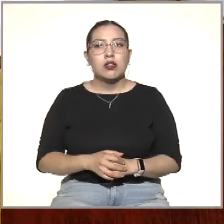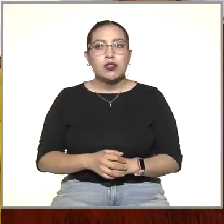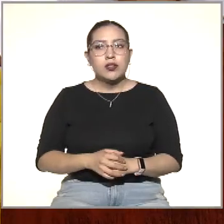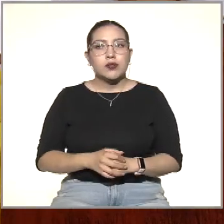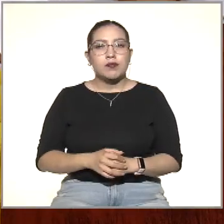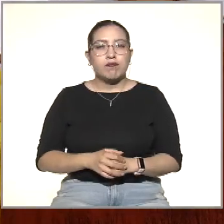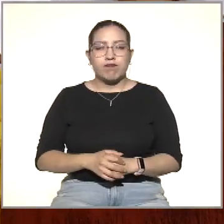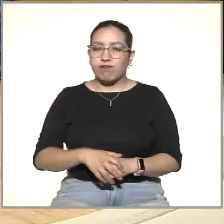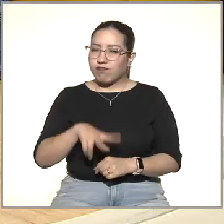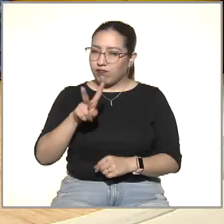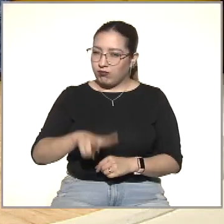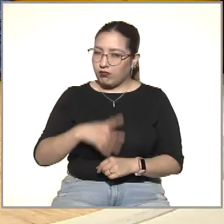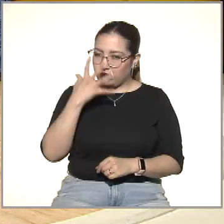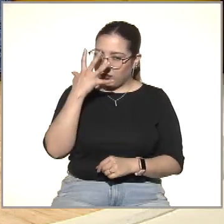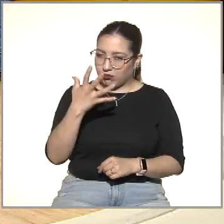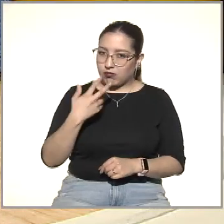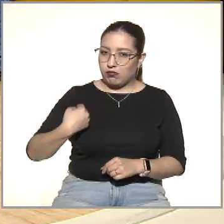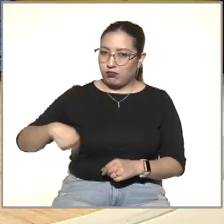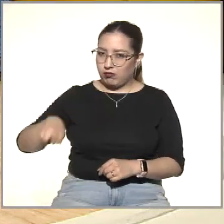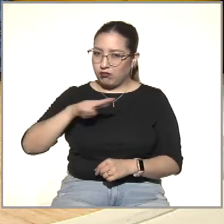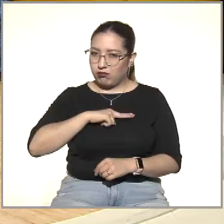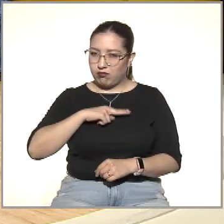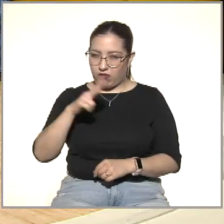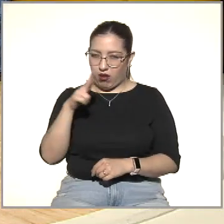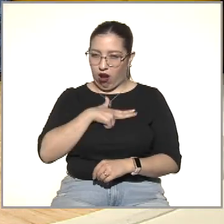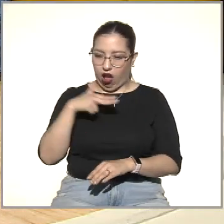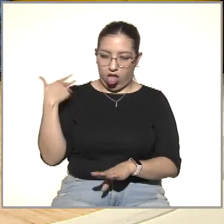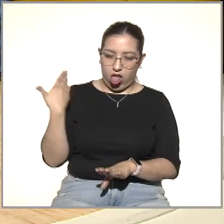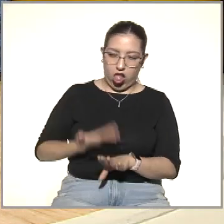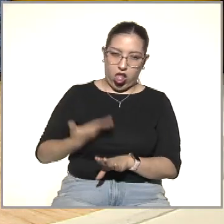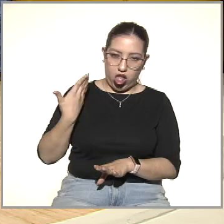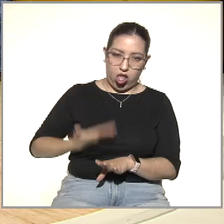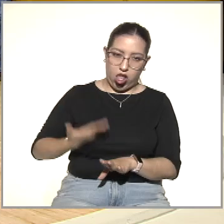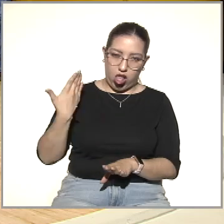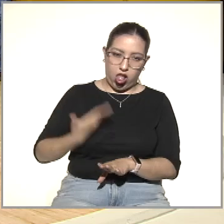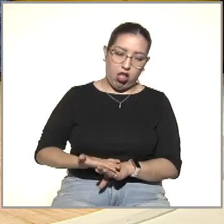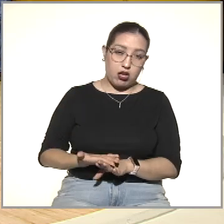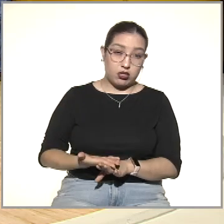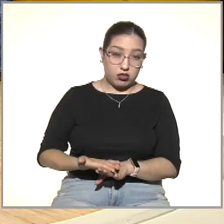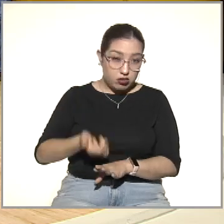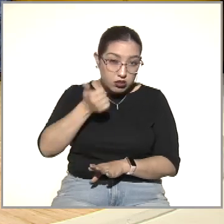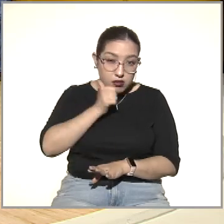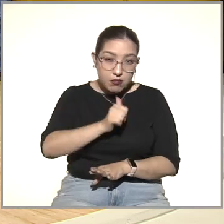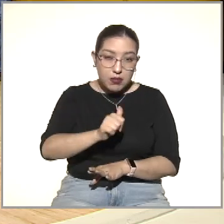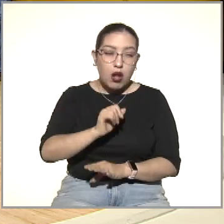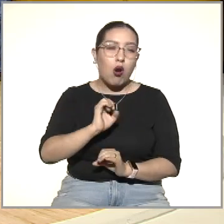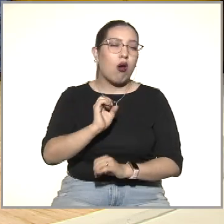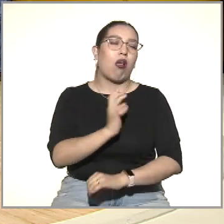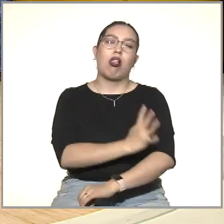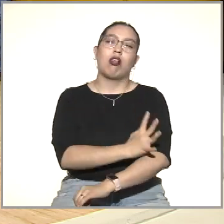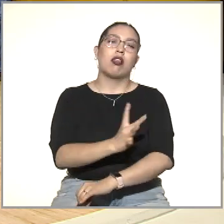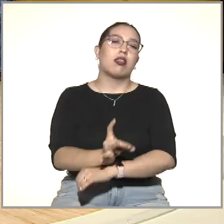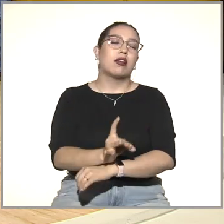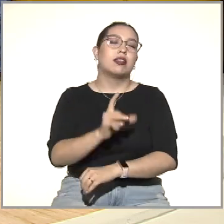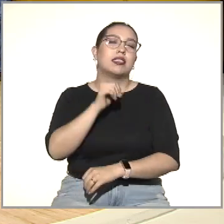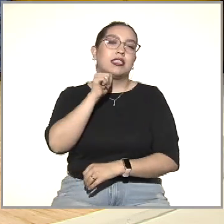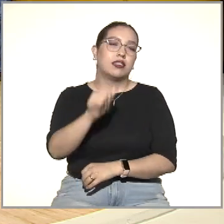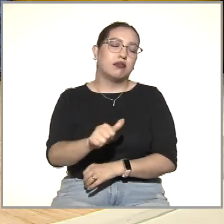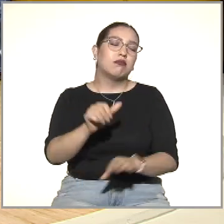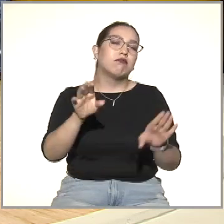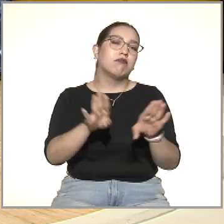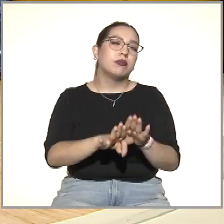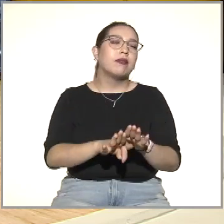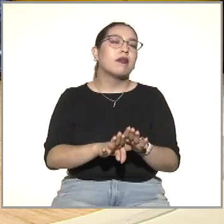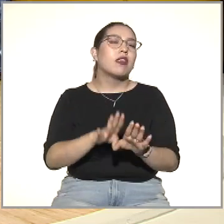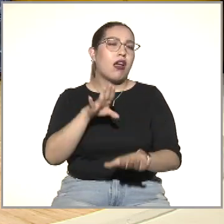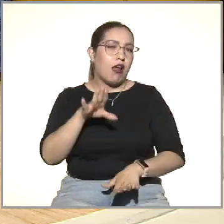de herir? No siempre. Muchas veces tenemos toda la intención de hacerlo. Toda la intención de que la otra persona